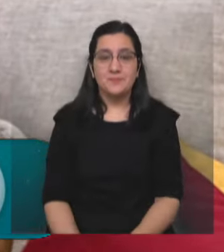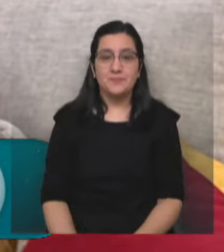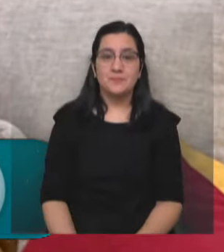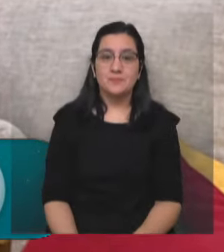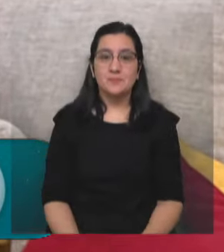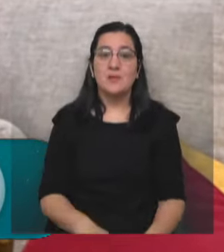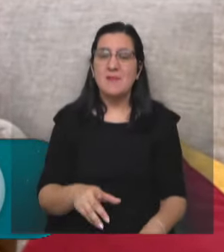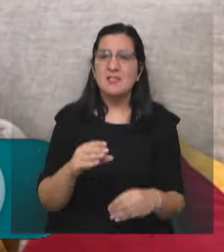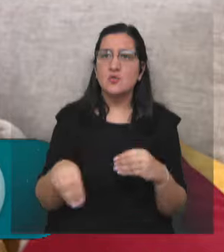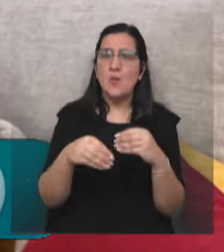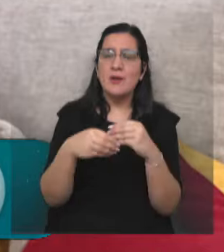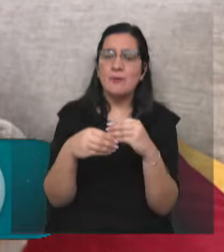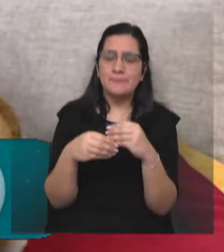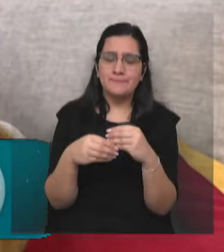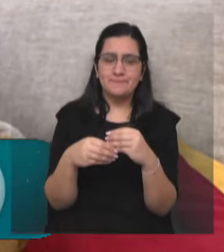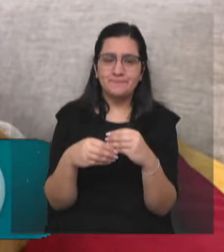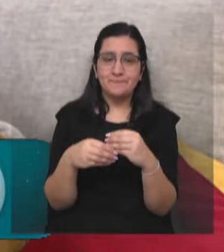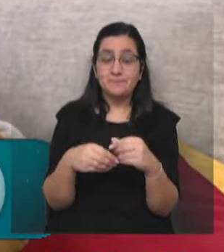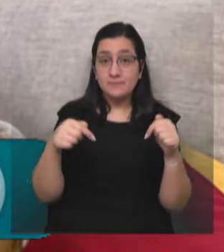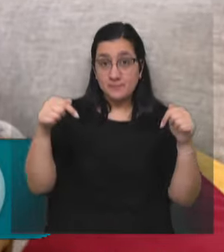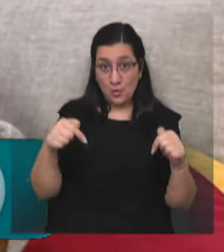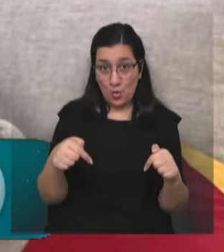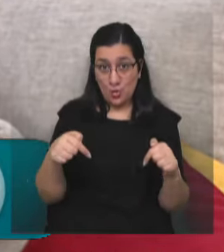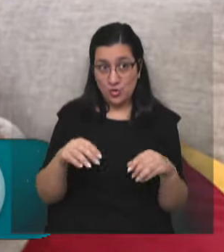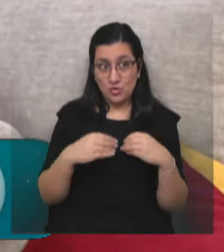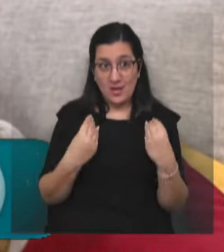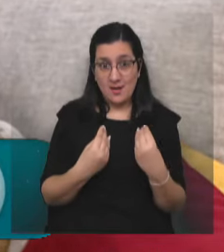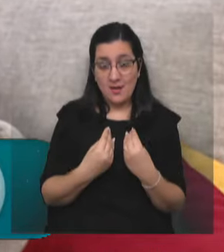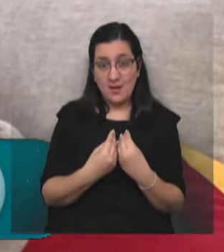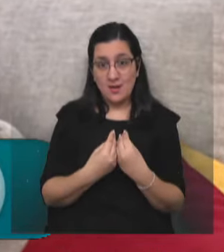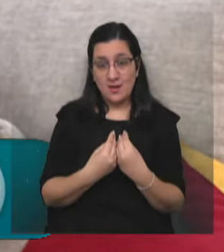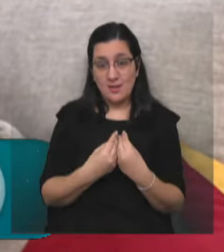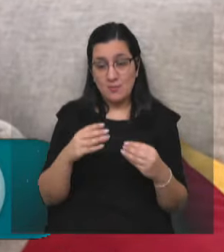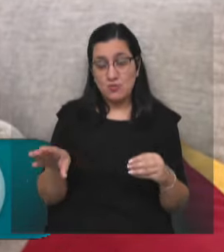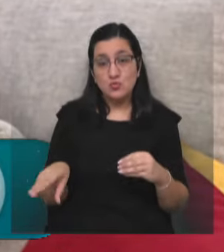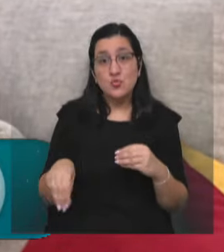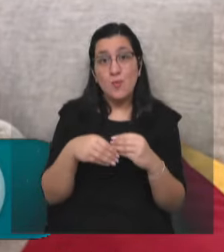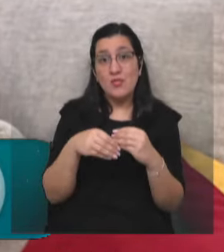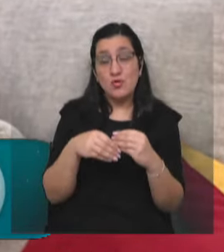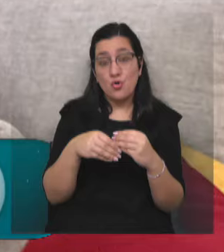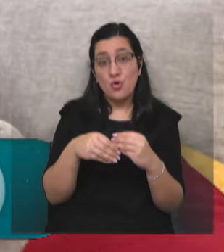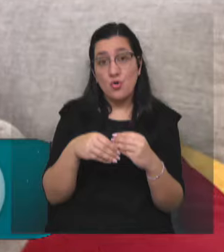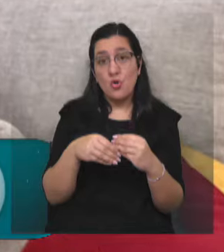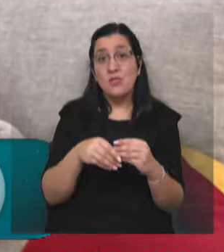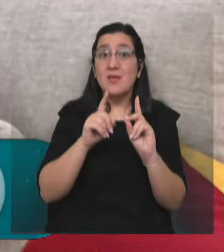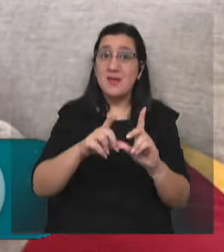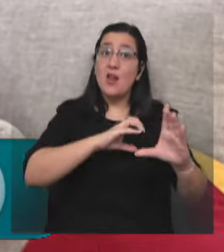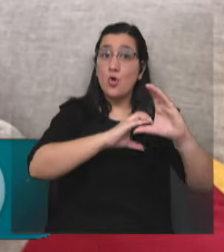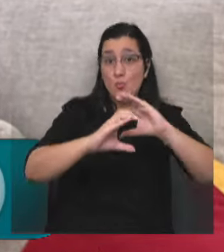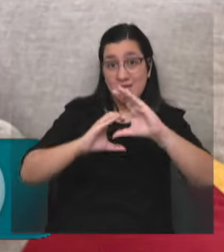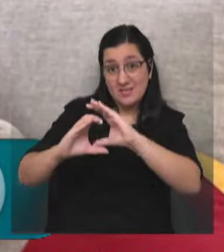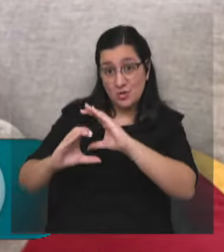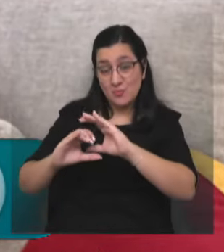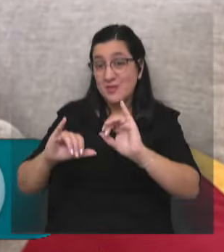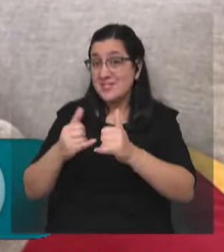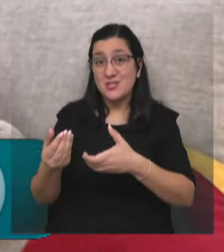Hemos ido sumando, hoy estamos sumando a la comunicación. Ya los